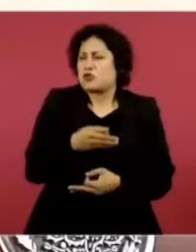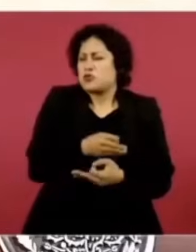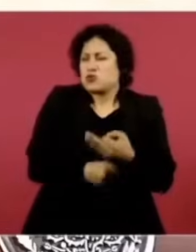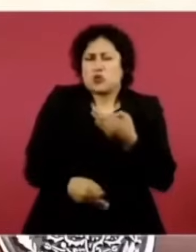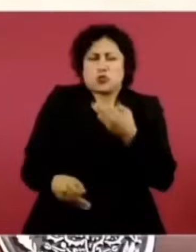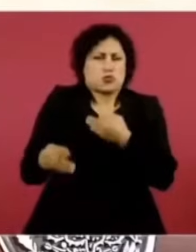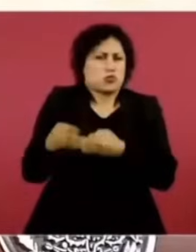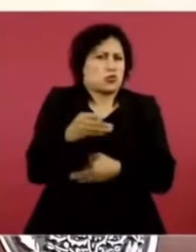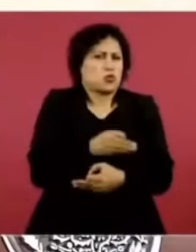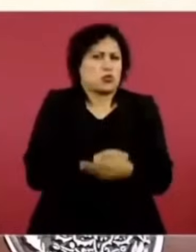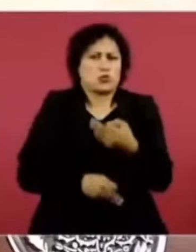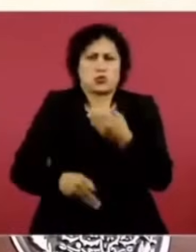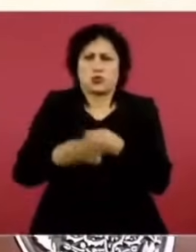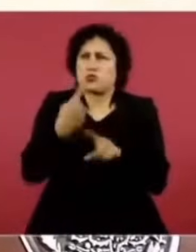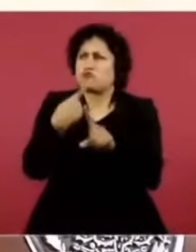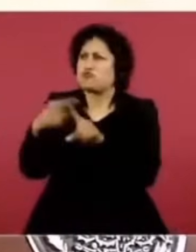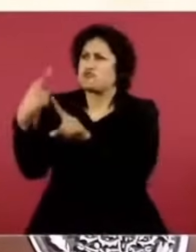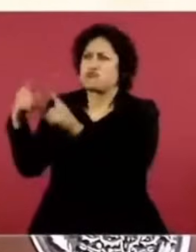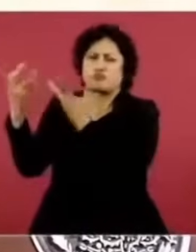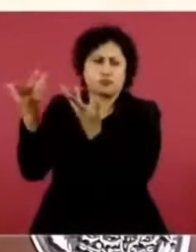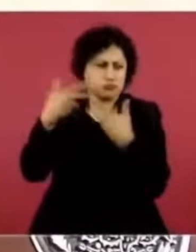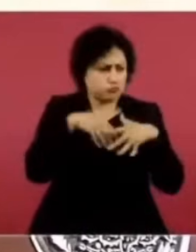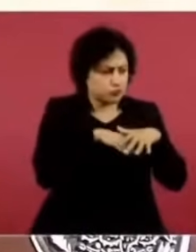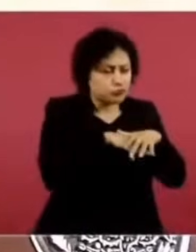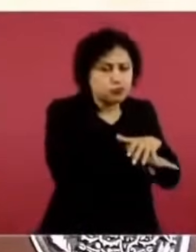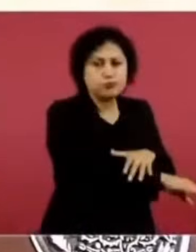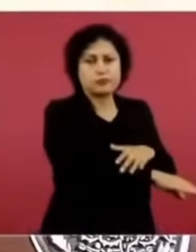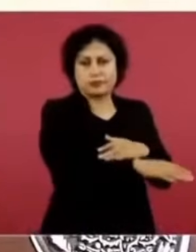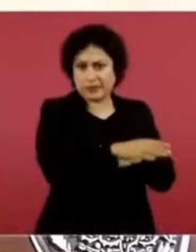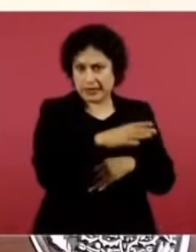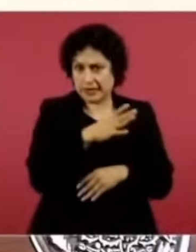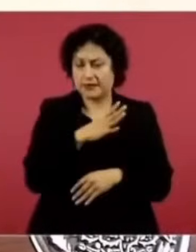Todo va a estar ahí. Hasta lo más